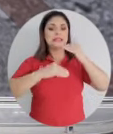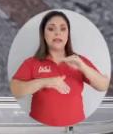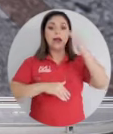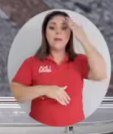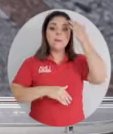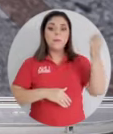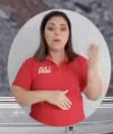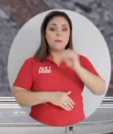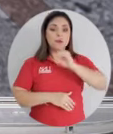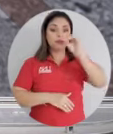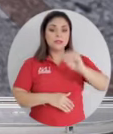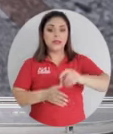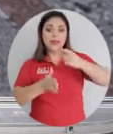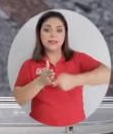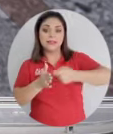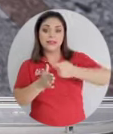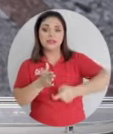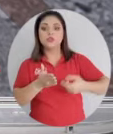tasas de interés subieron